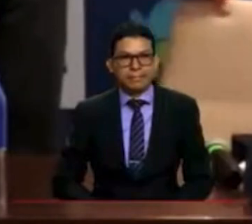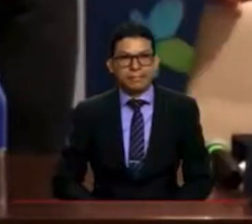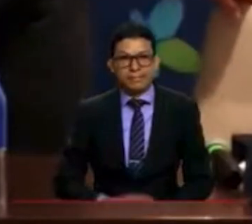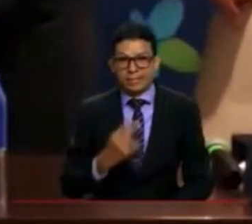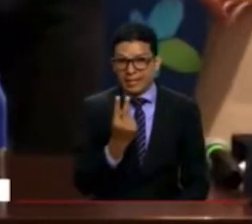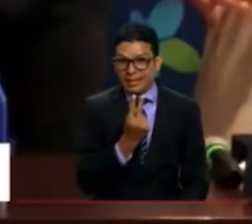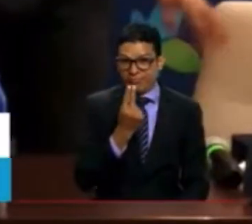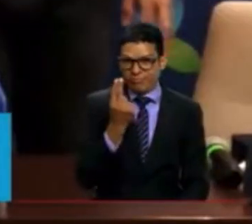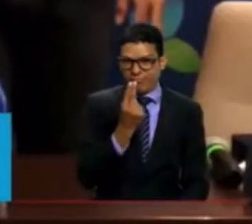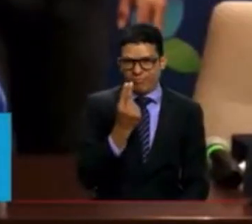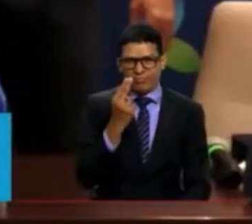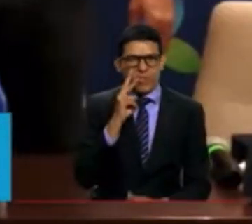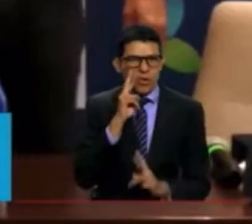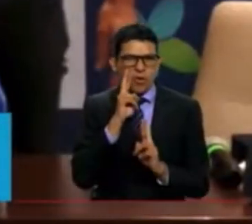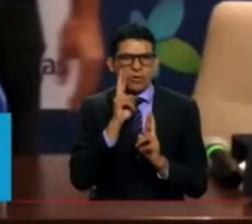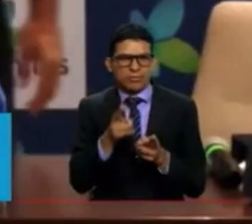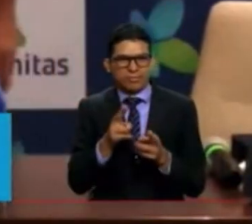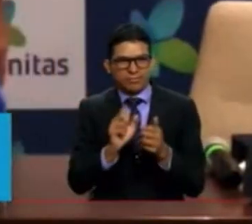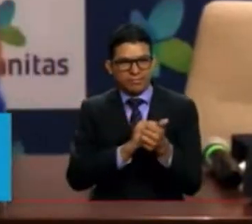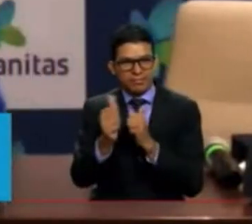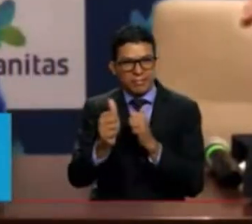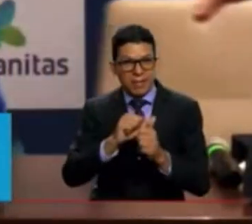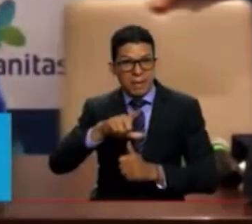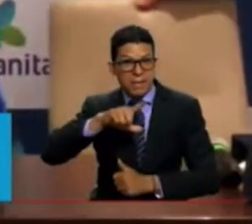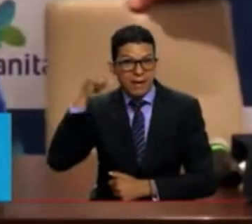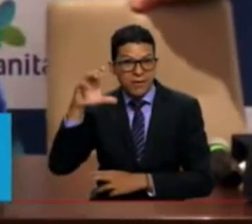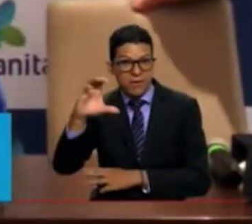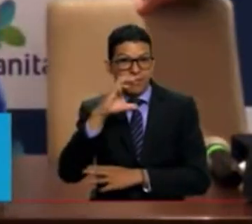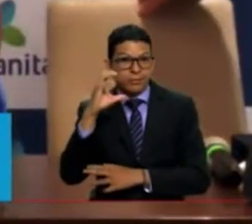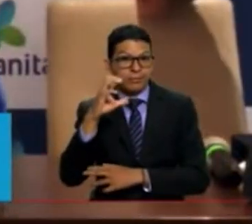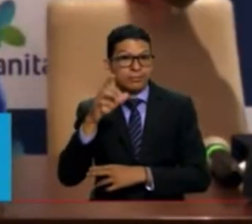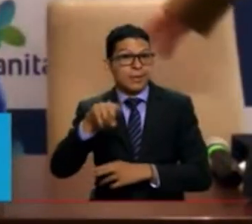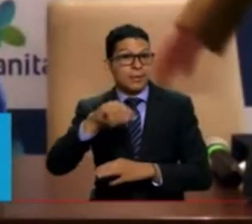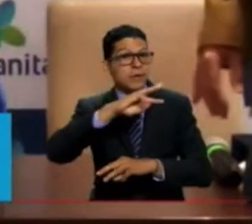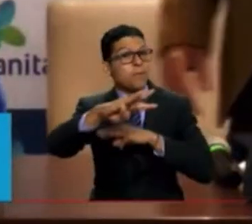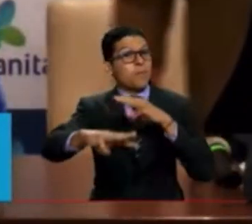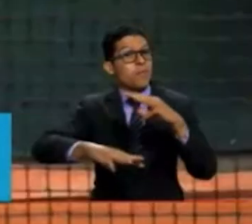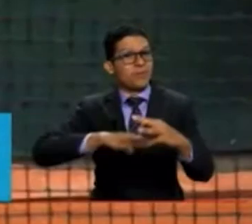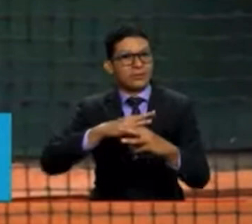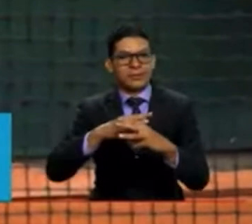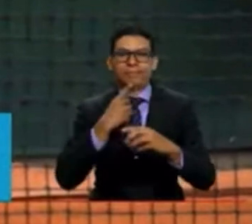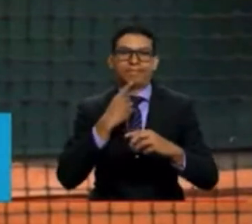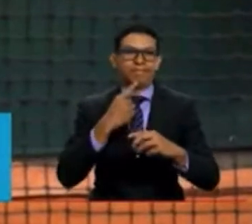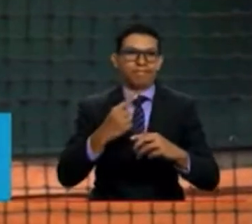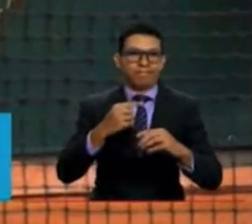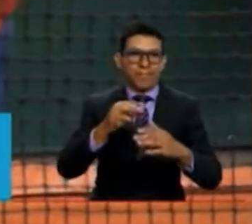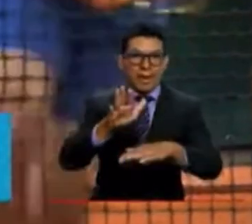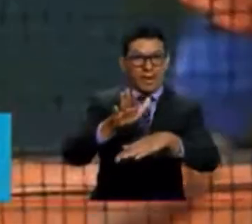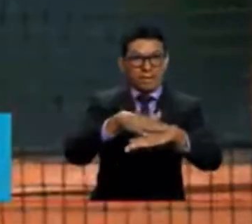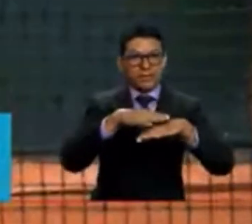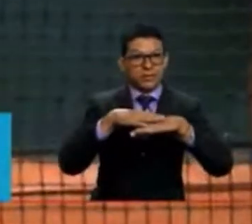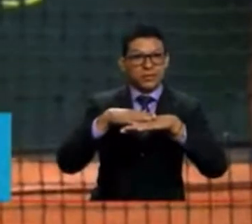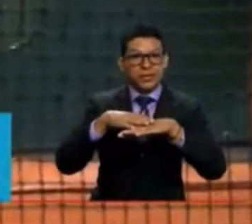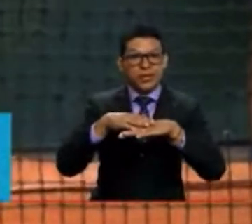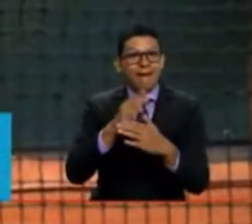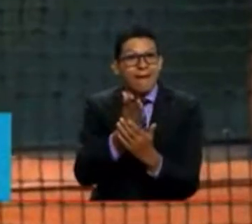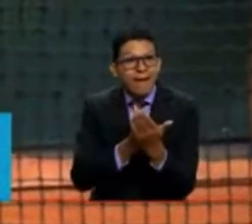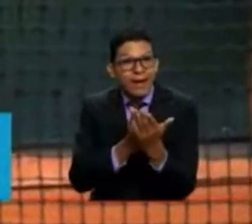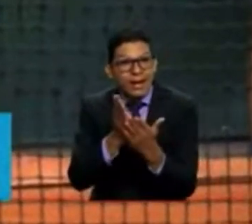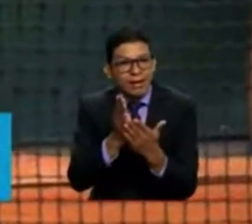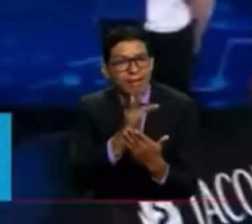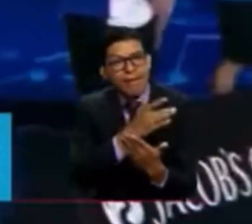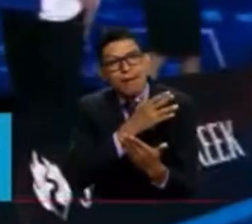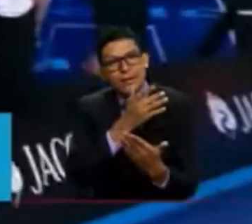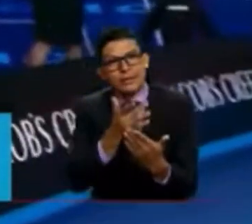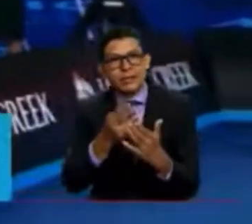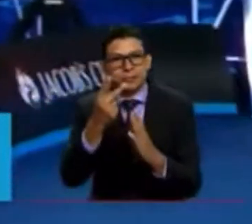La pareja más reconocida del deporte blanco en Colombia, y por qué no, en el mundo, le dijo al país que su carrera profesional irá hasta el